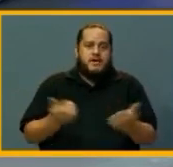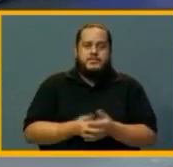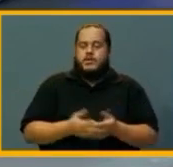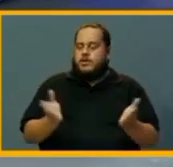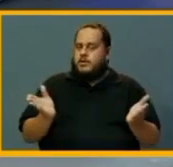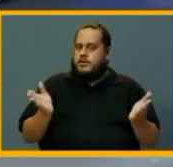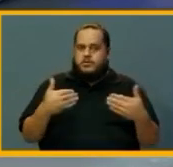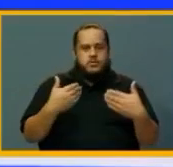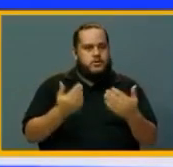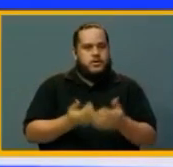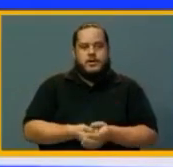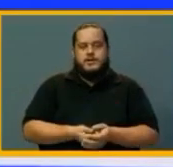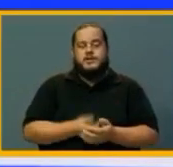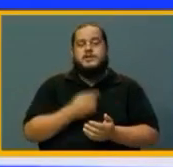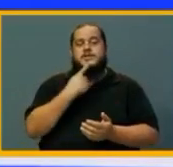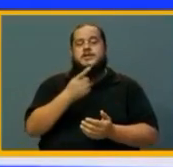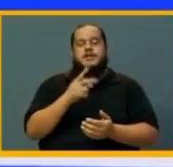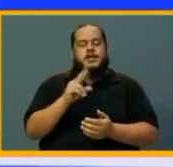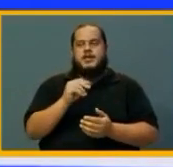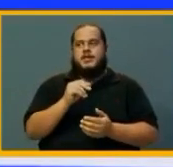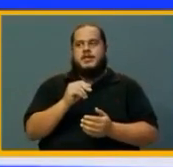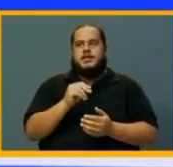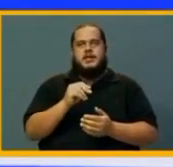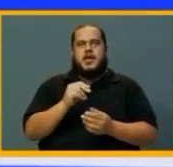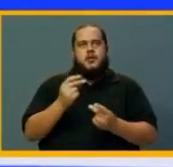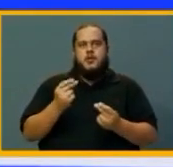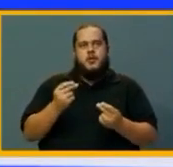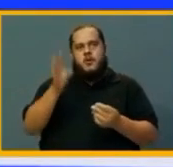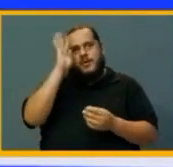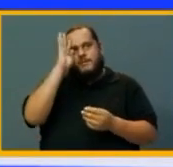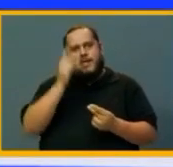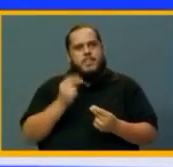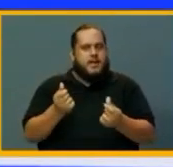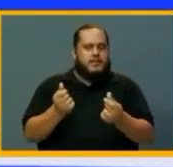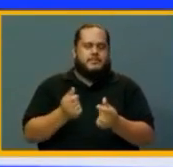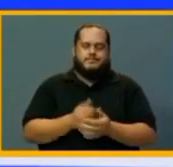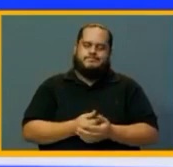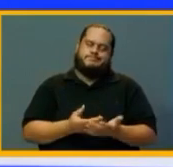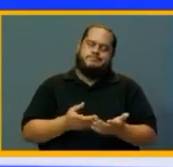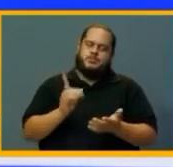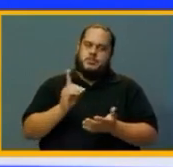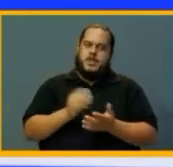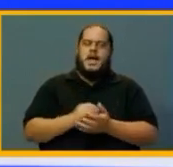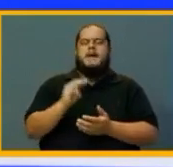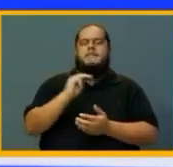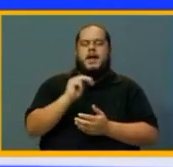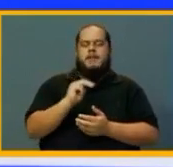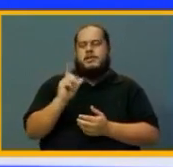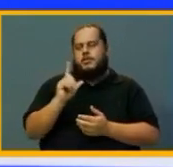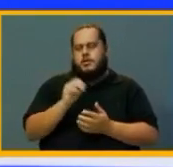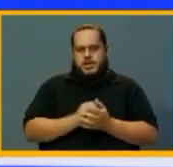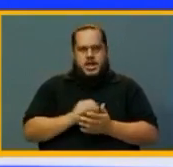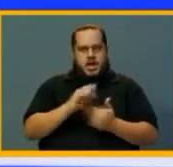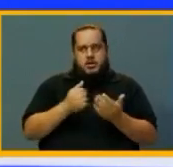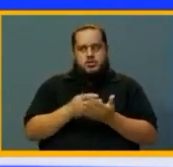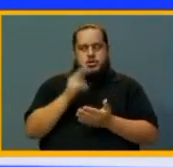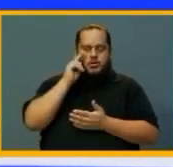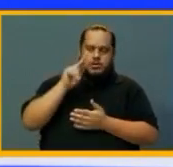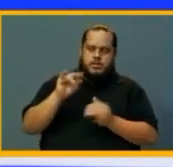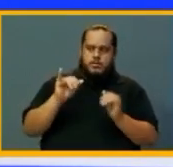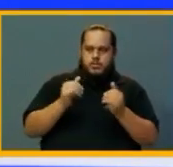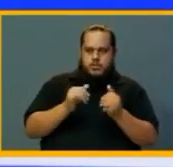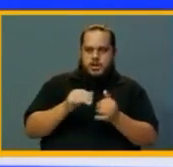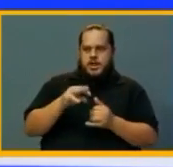No hay. Dice que no improvisa. Douglas, Marvin Loría, los que lo vemos jugar en la